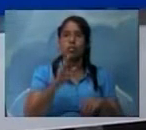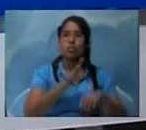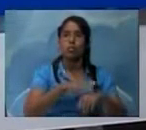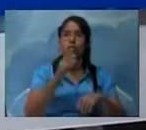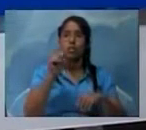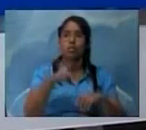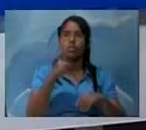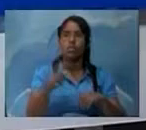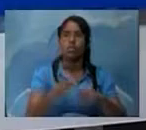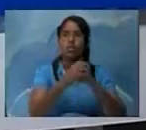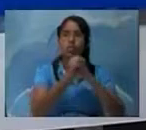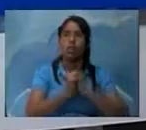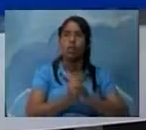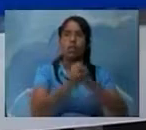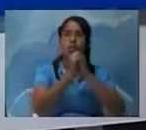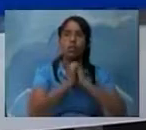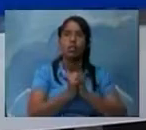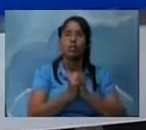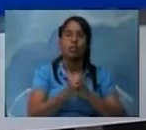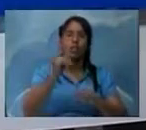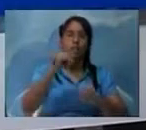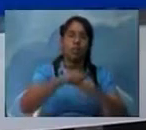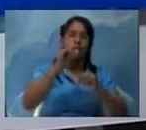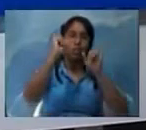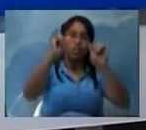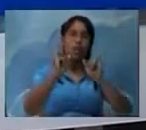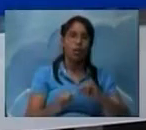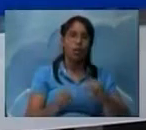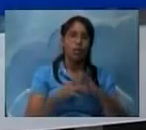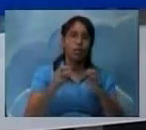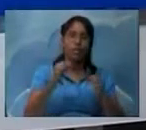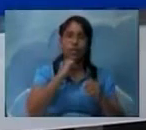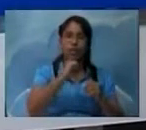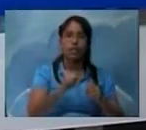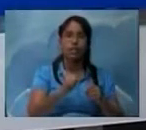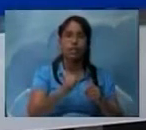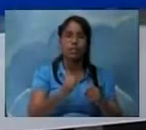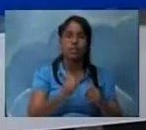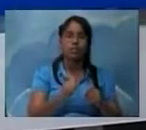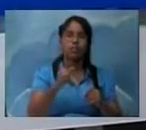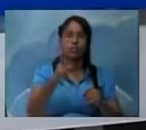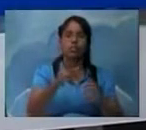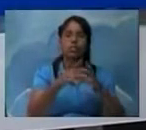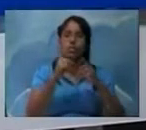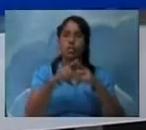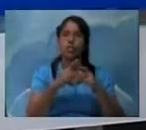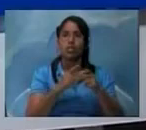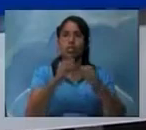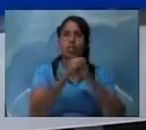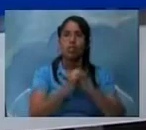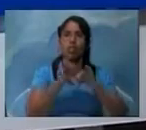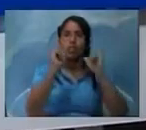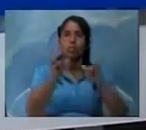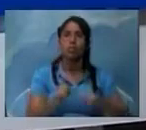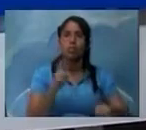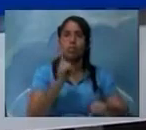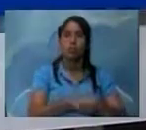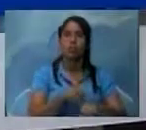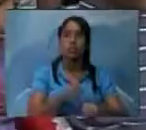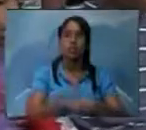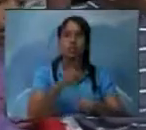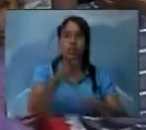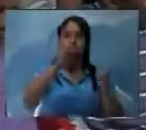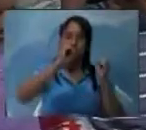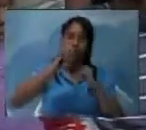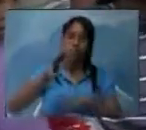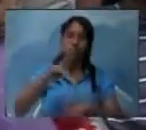adoráis, en la misma hora, ¿qué va a pasar en la misma hora, cielito? Seréis